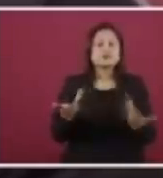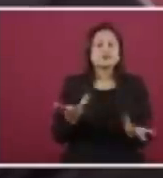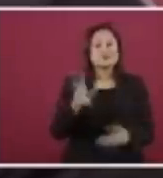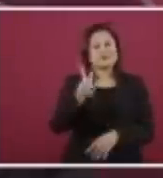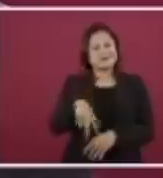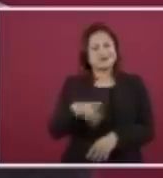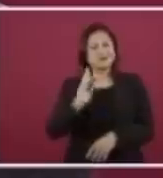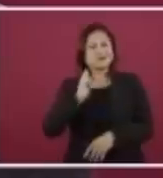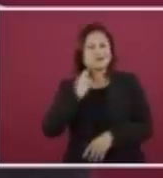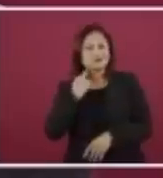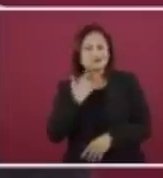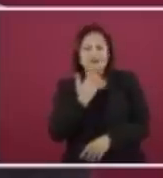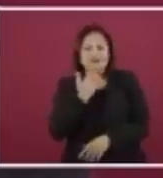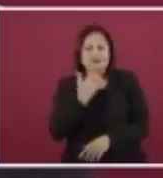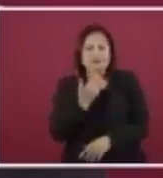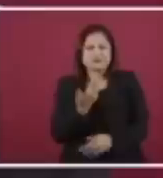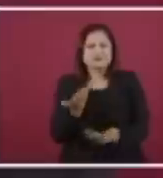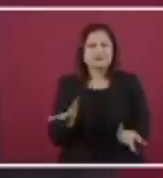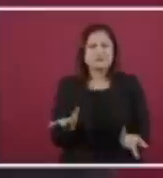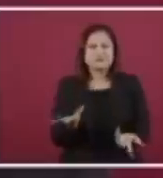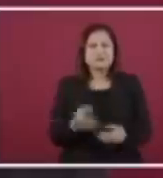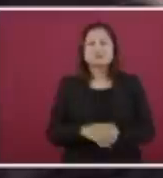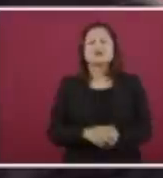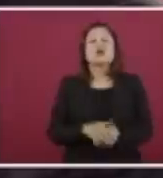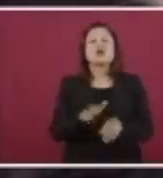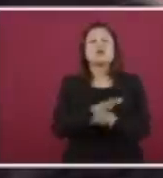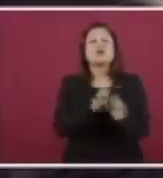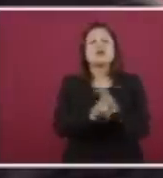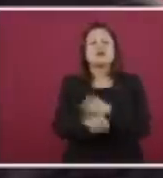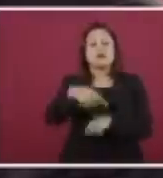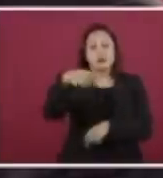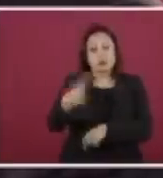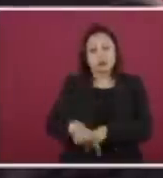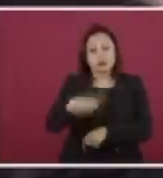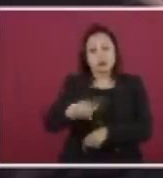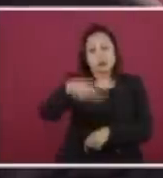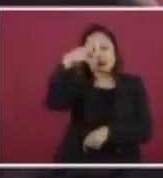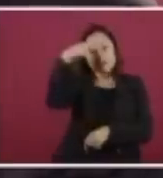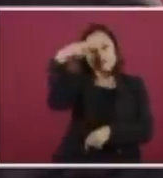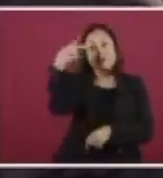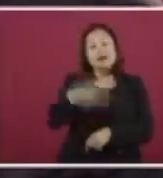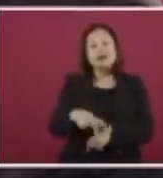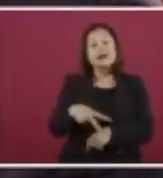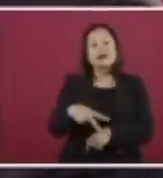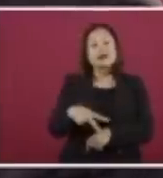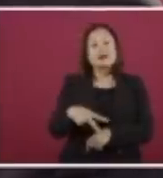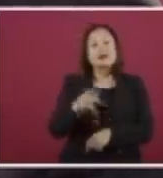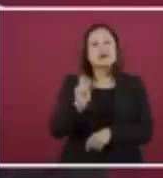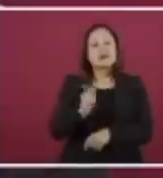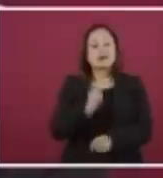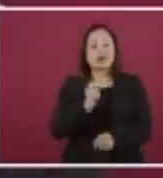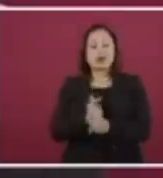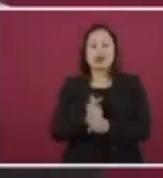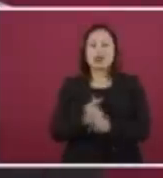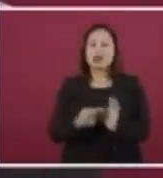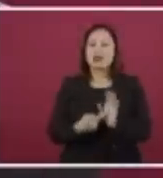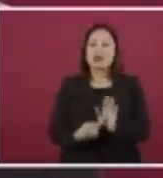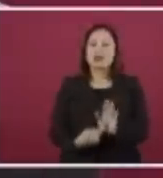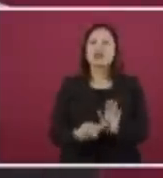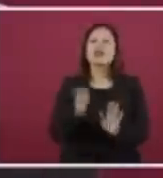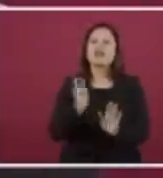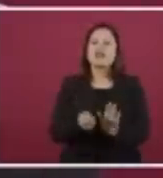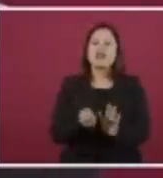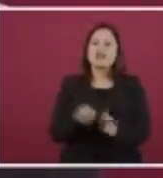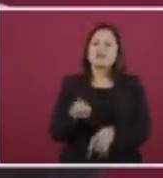¿eh? En el caso de México está demostrado que son muy ineficientes, gastan su dinero